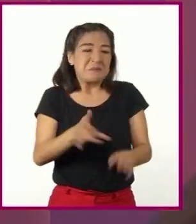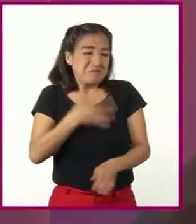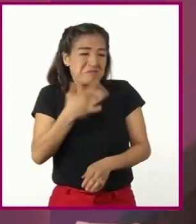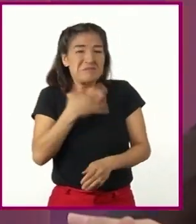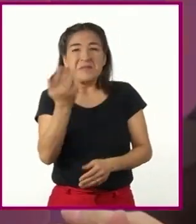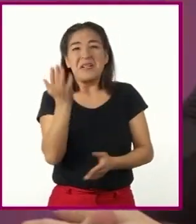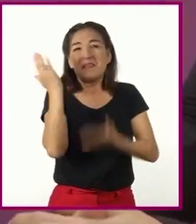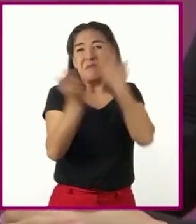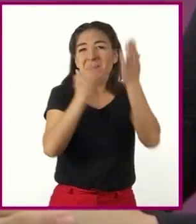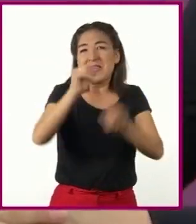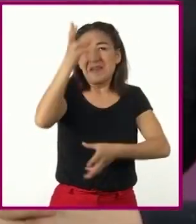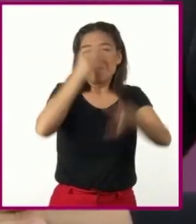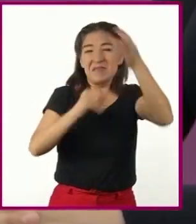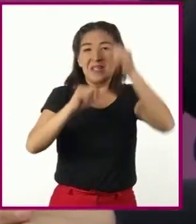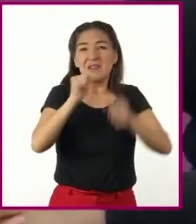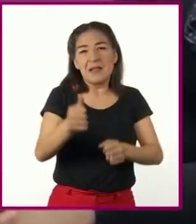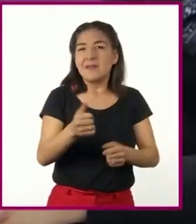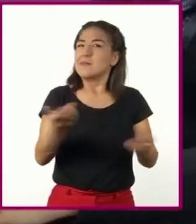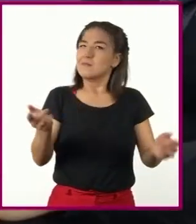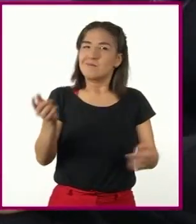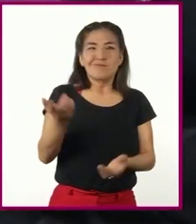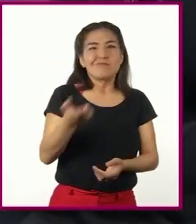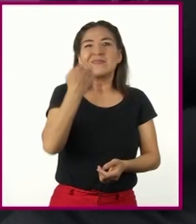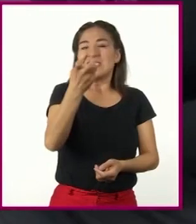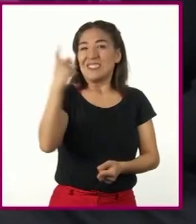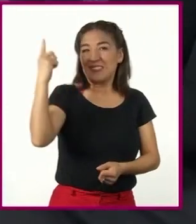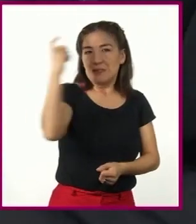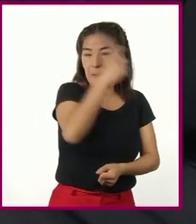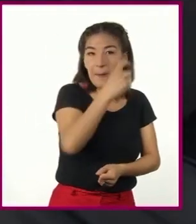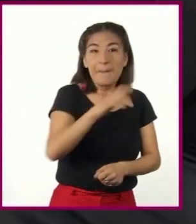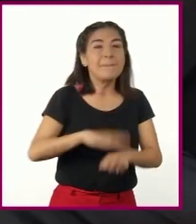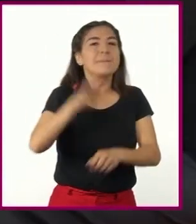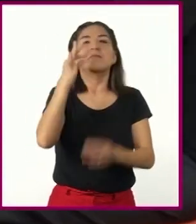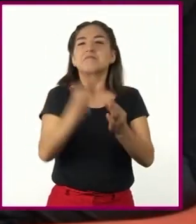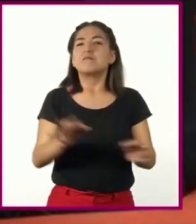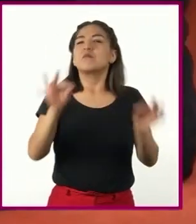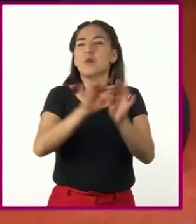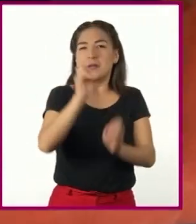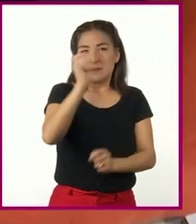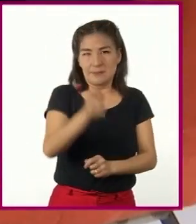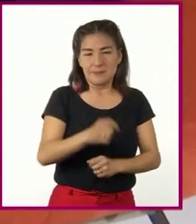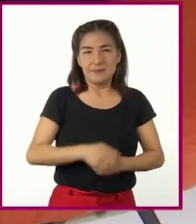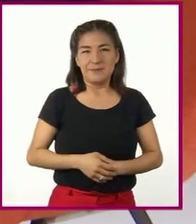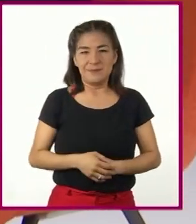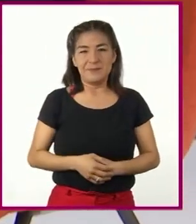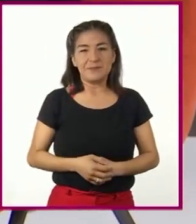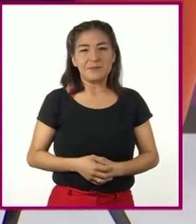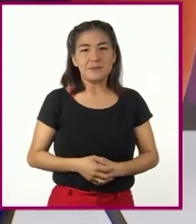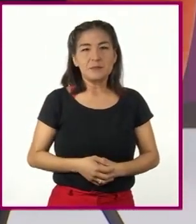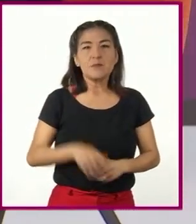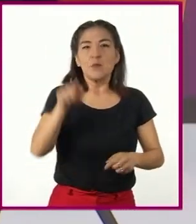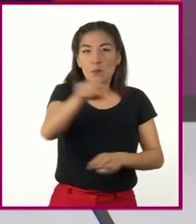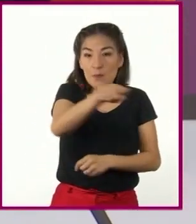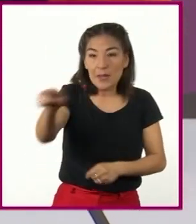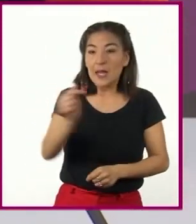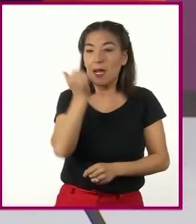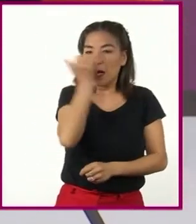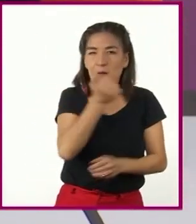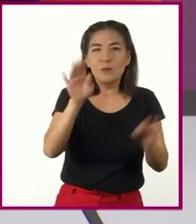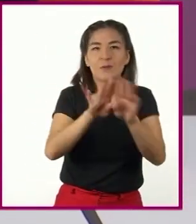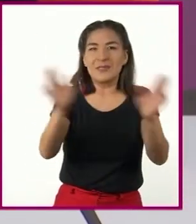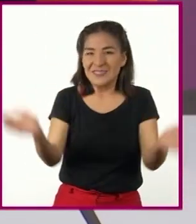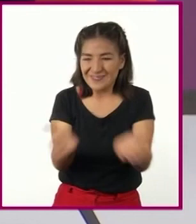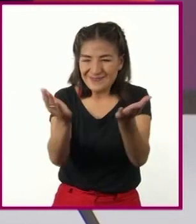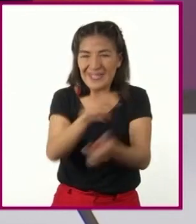chicos logren el aprendizaje. Creo que el ingrediente más importante es ese, el que ellos se motiven para aprender y